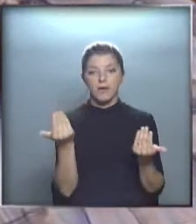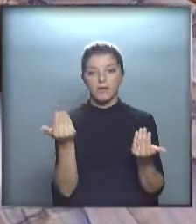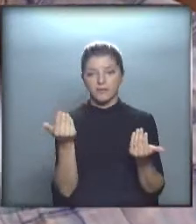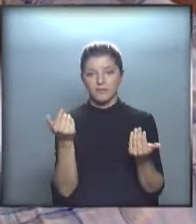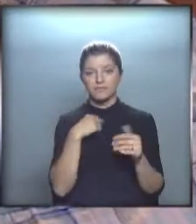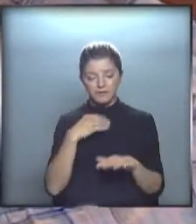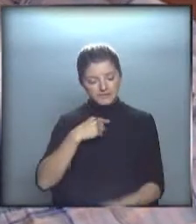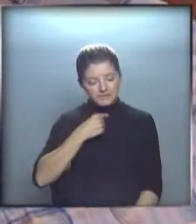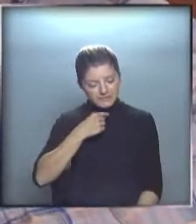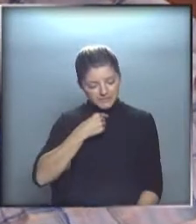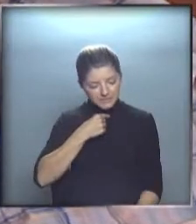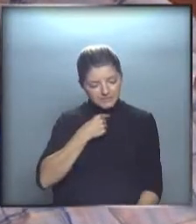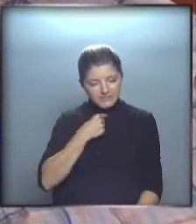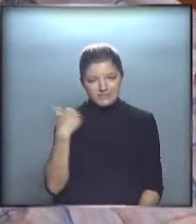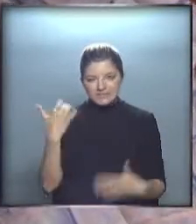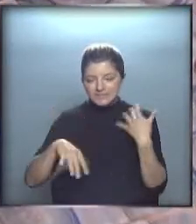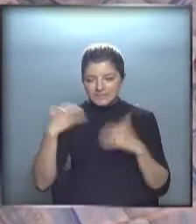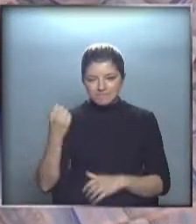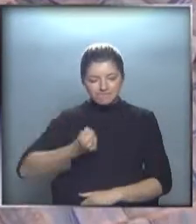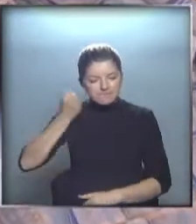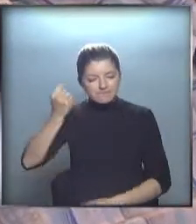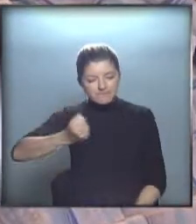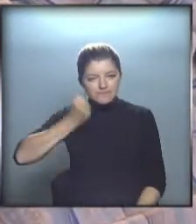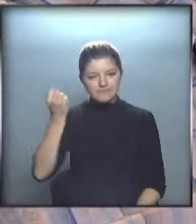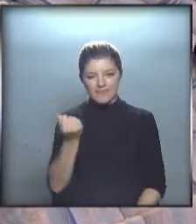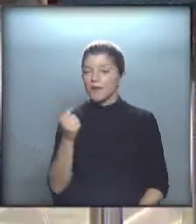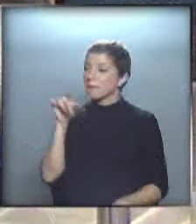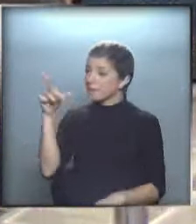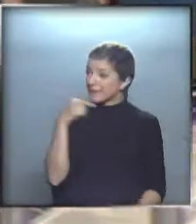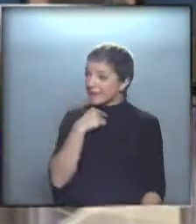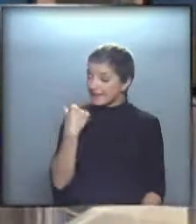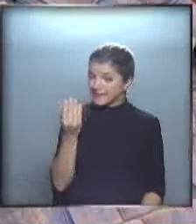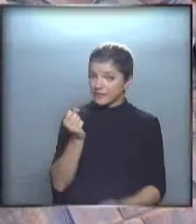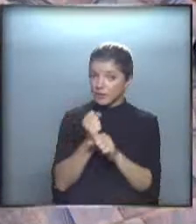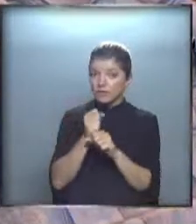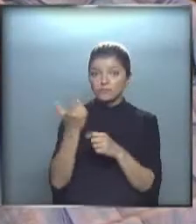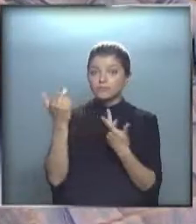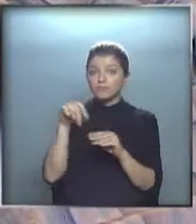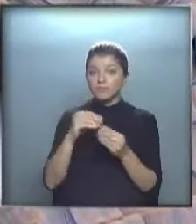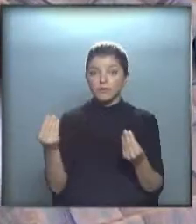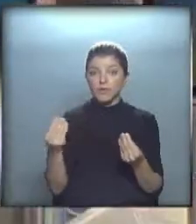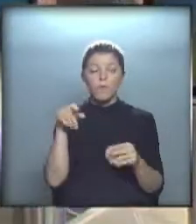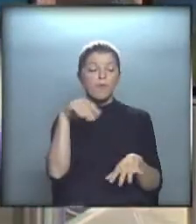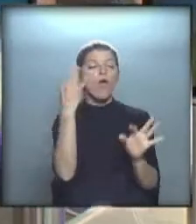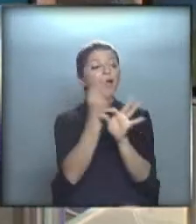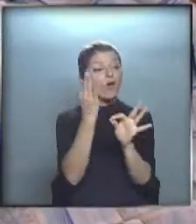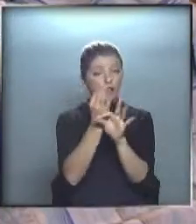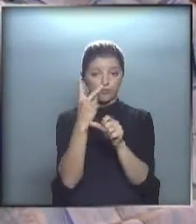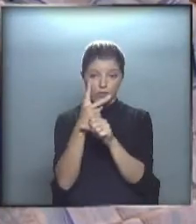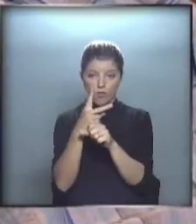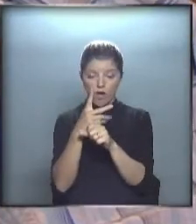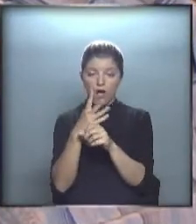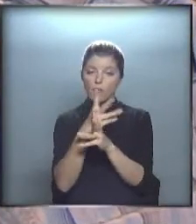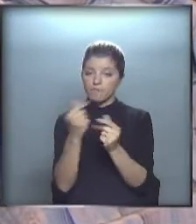trabajando? Tengo una gana terrible. ¿Tiene ganas de trabajar? ¿Y por qué no trabaja? Y porque todavía no terminé el colegio. Ajá.